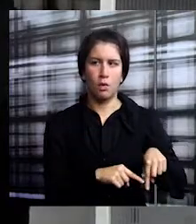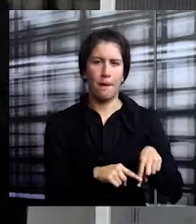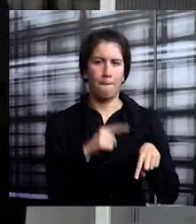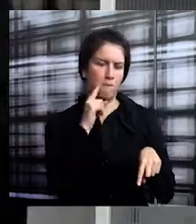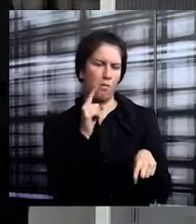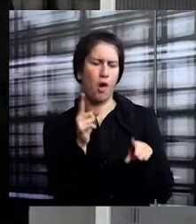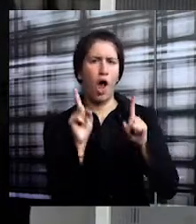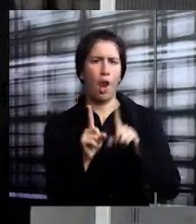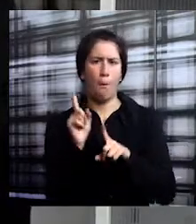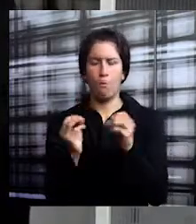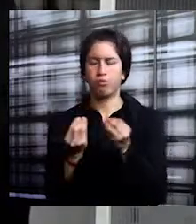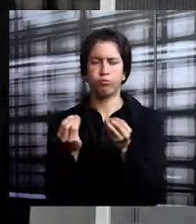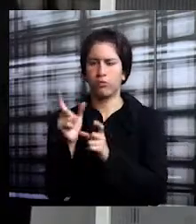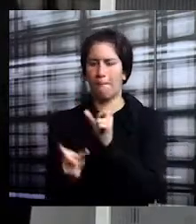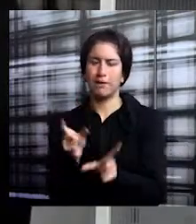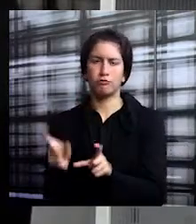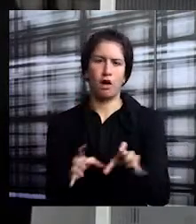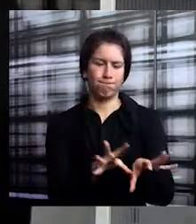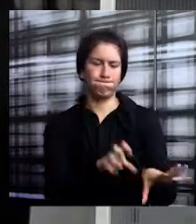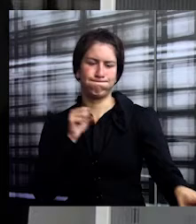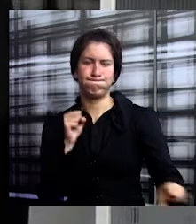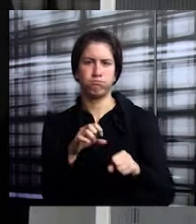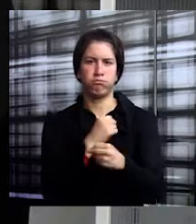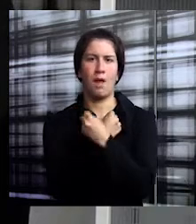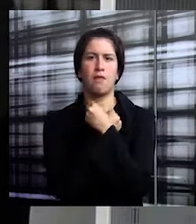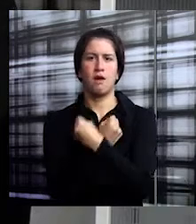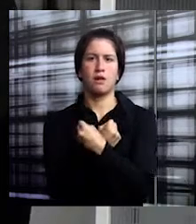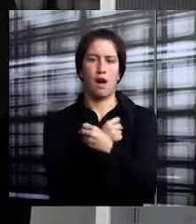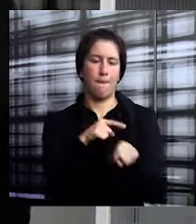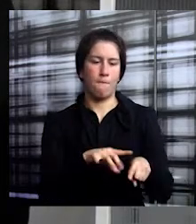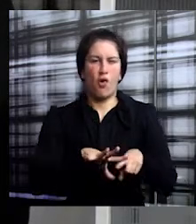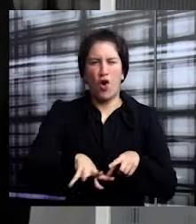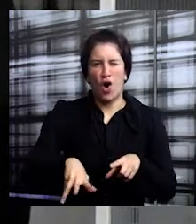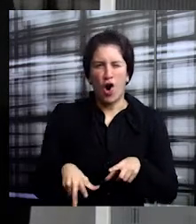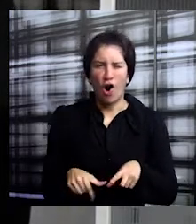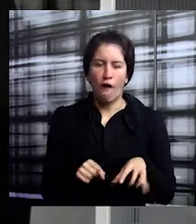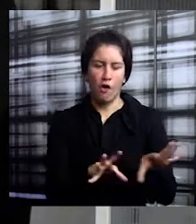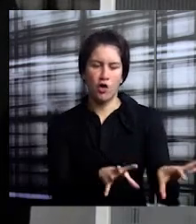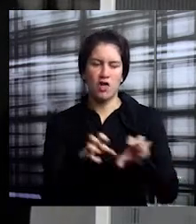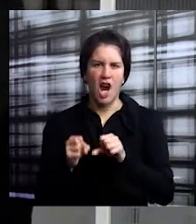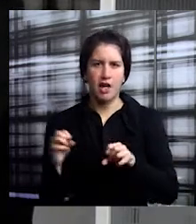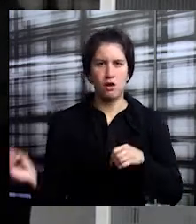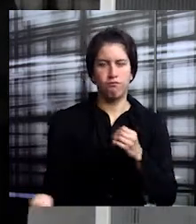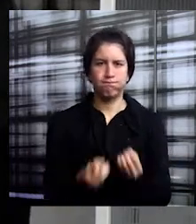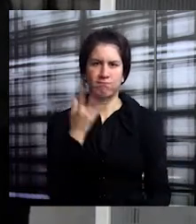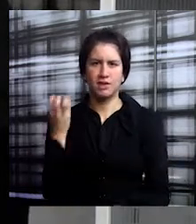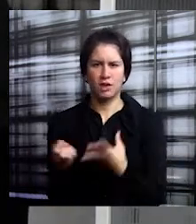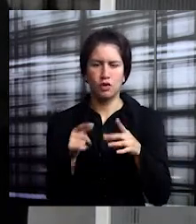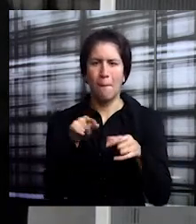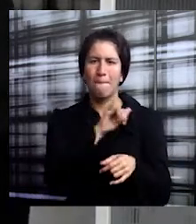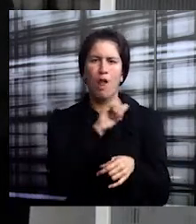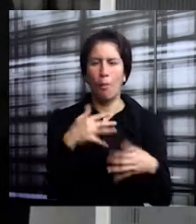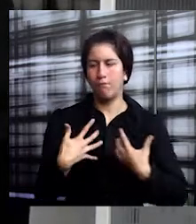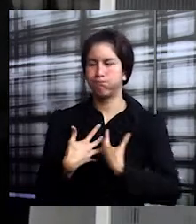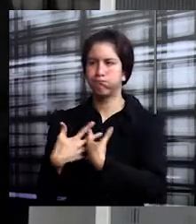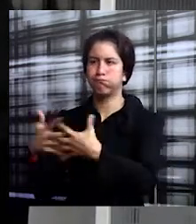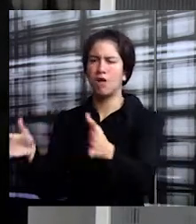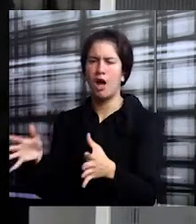por robo, en este caso lo más grave por incendio, quedan en libertad. ¿Qué le parece a usted esto, que